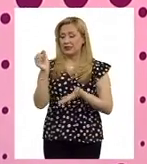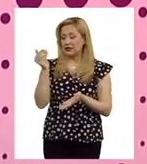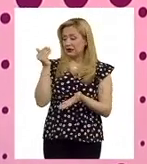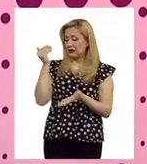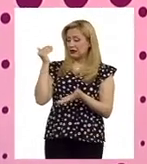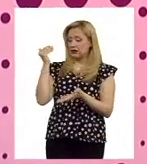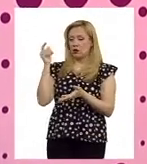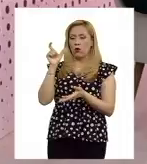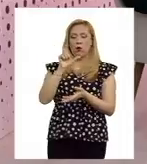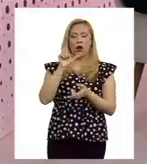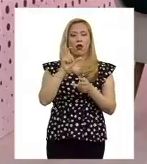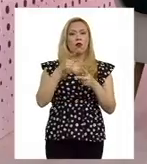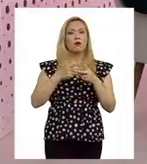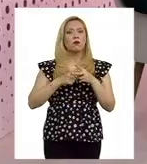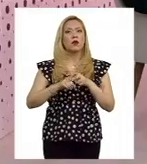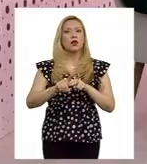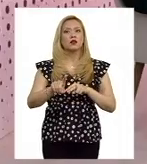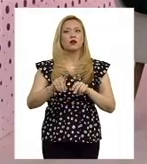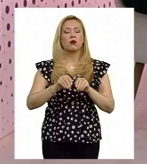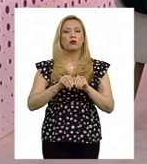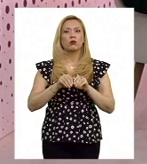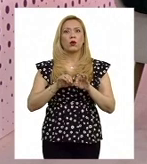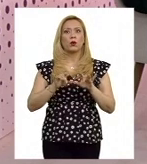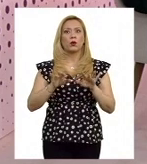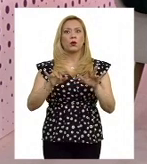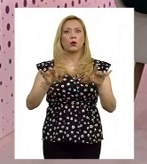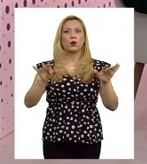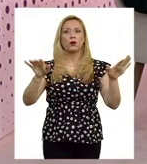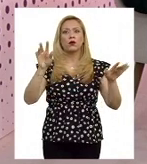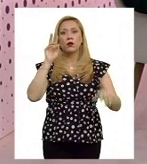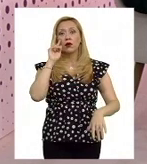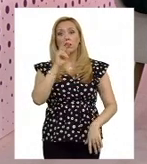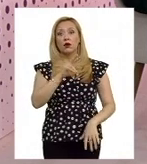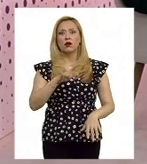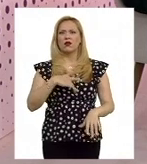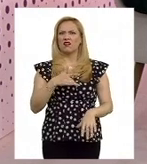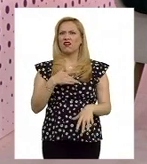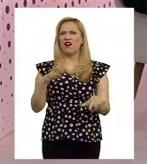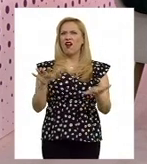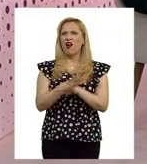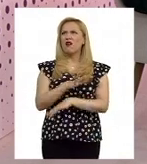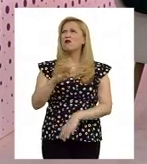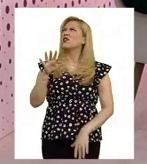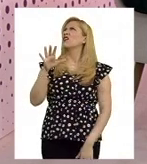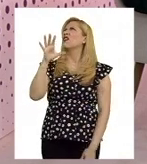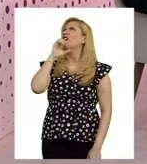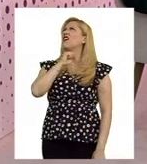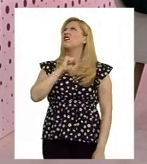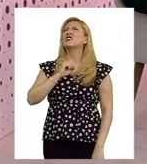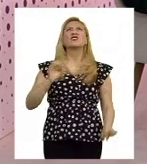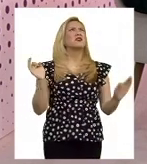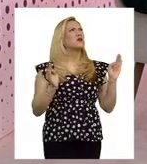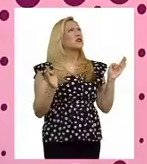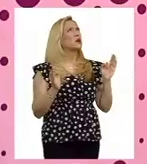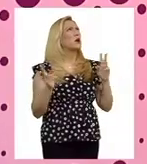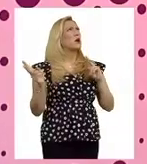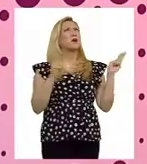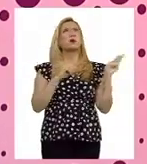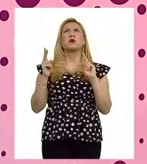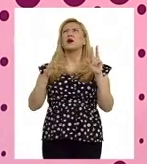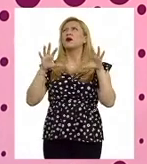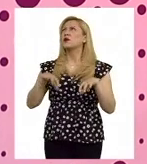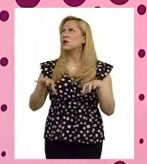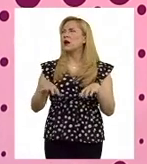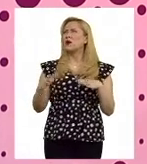cuando se empieza a ver que realmente el clima, los cambios en el clima y los cambios y lo que esto provoca